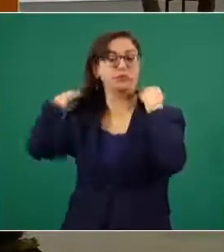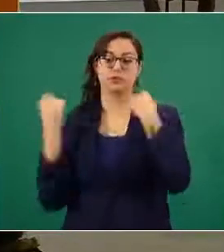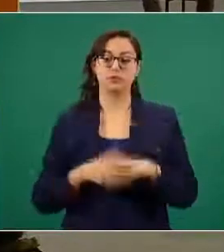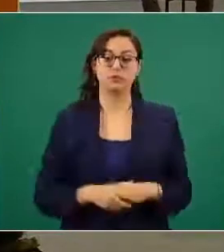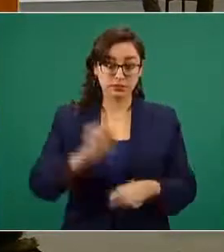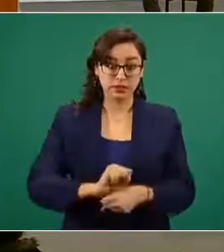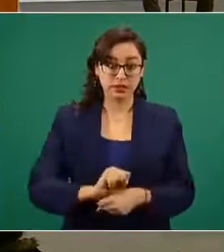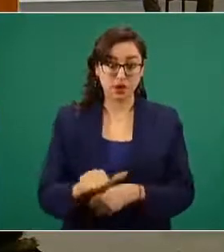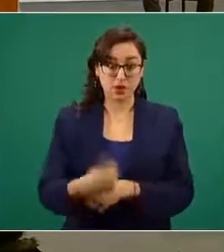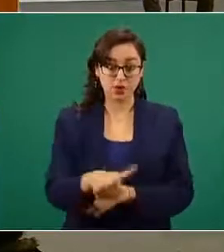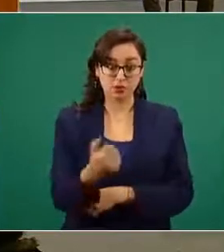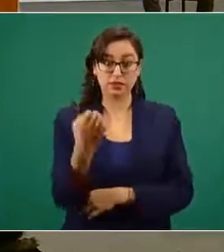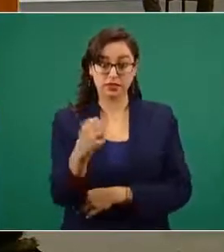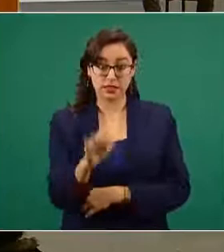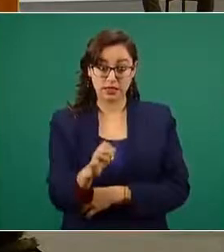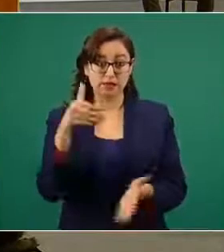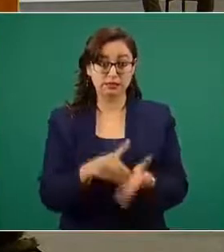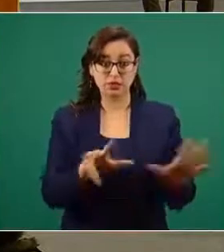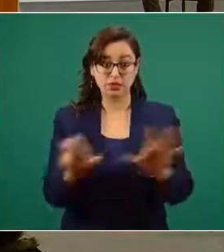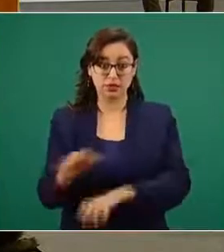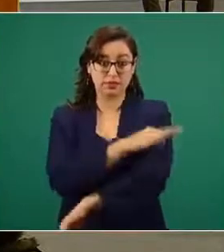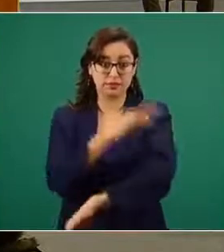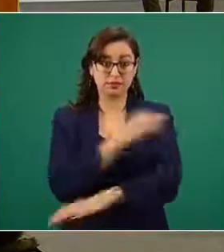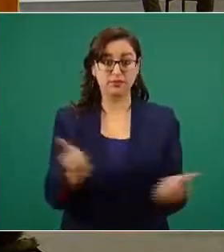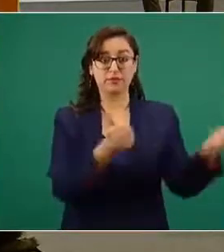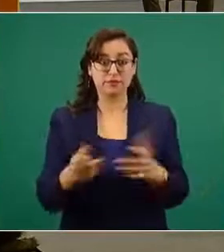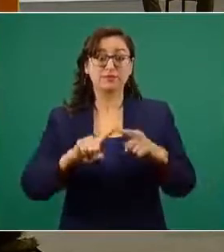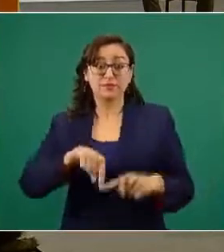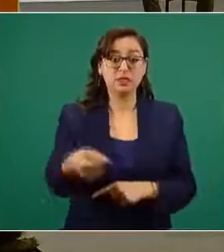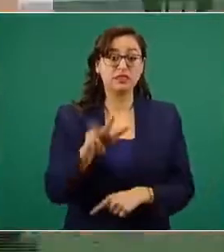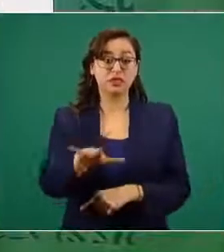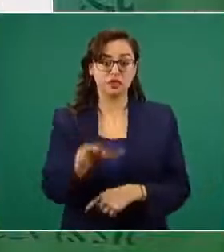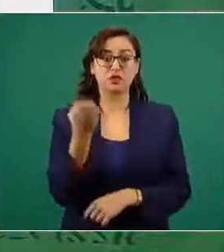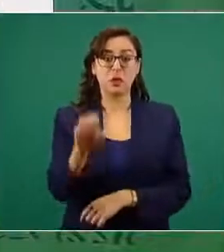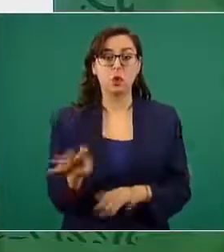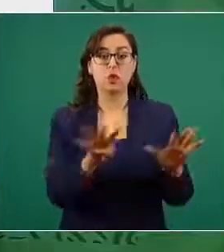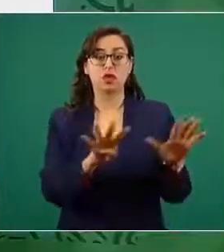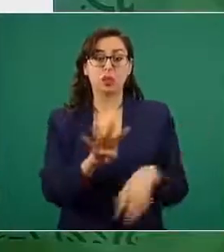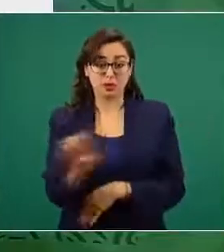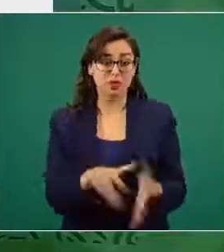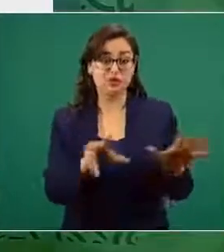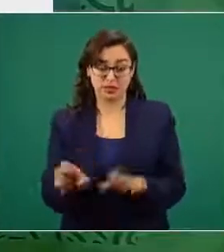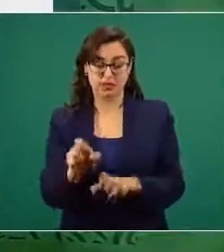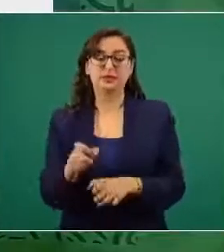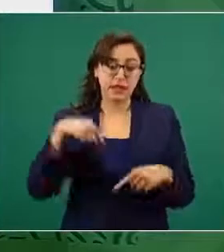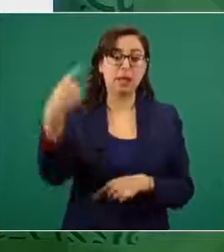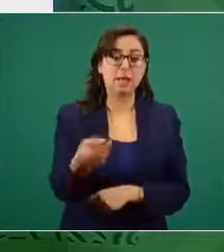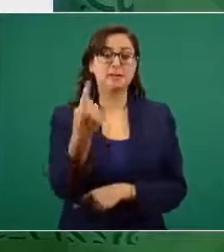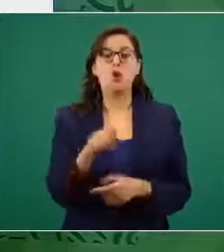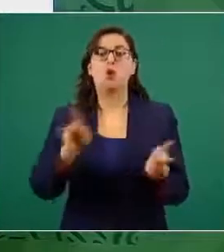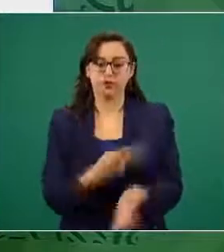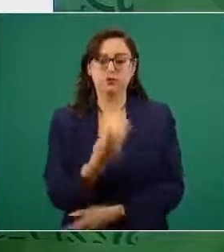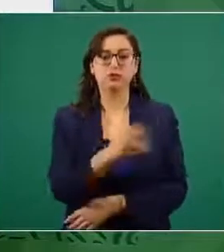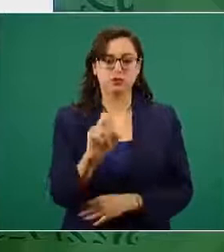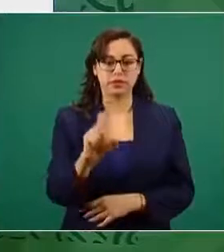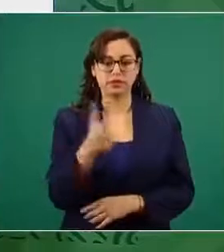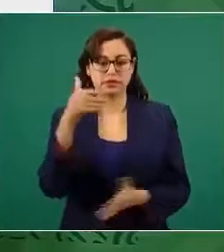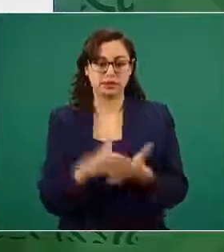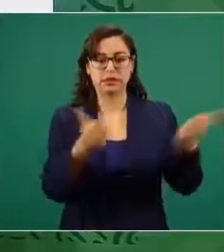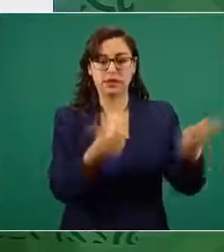que es la semana próxima, 436,000 dosis. El 18, 436,000. Y el 25, 436,000. Del 25 ya tenemos